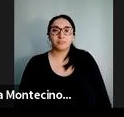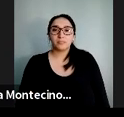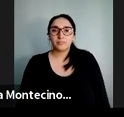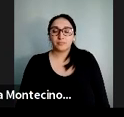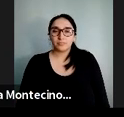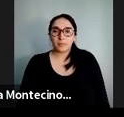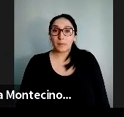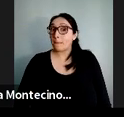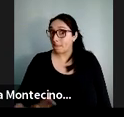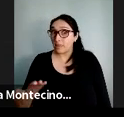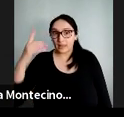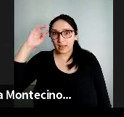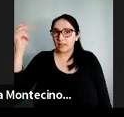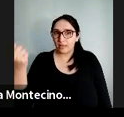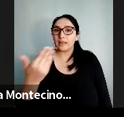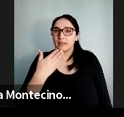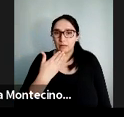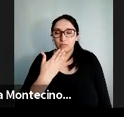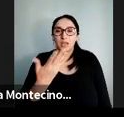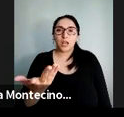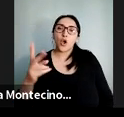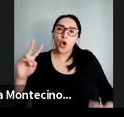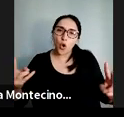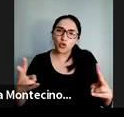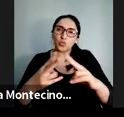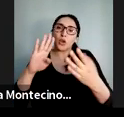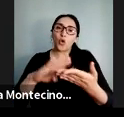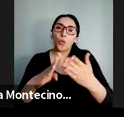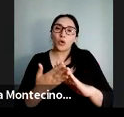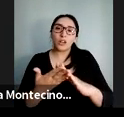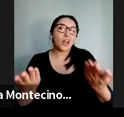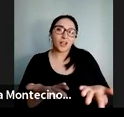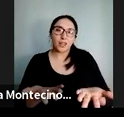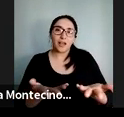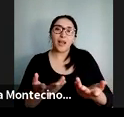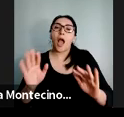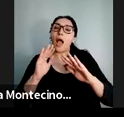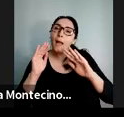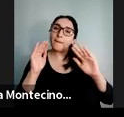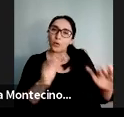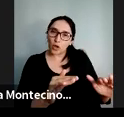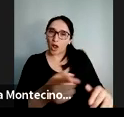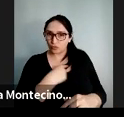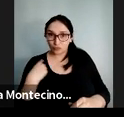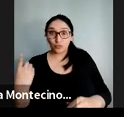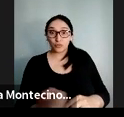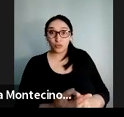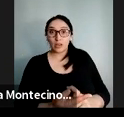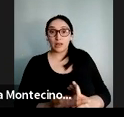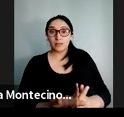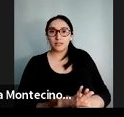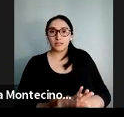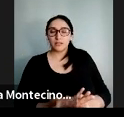La idea también, como les decía hace un rato, de construir comunidad precisamente es esto, como apoyarnos entre todos y todas